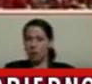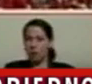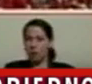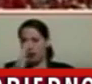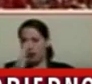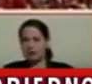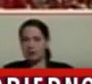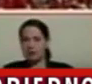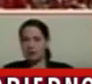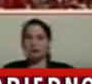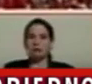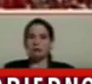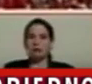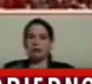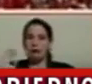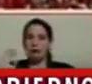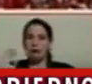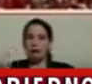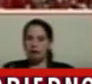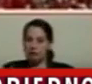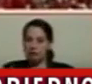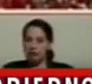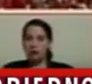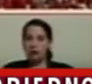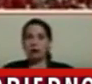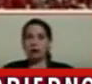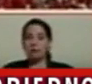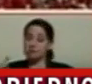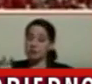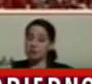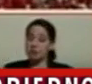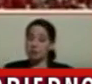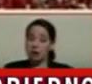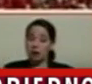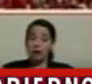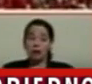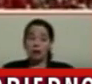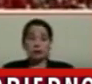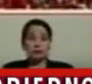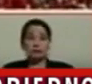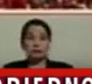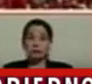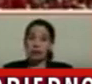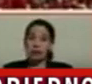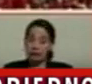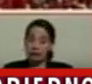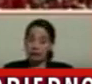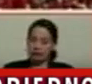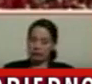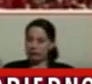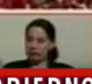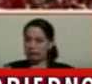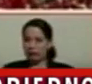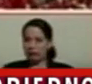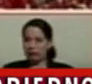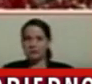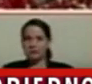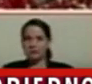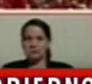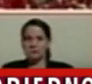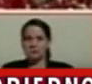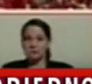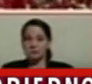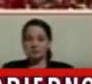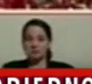Este golpe de Estado que se pretendió ayer, esta escaramuza golpista, la dirigieron personalmente desde la Casa Blanca,